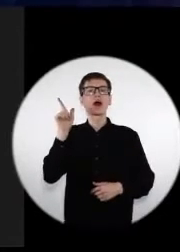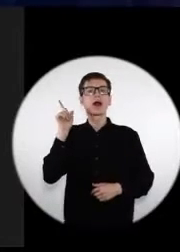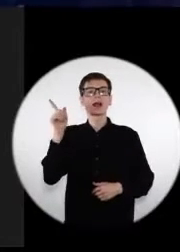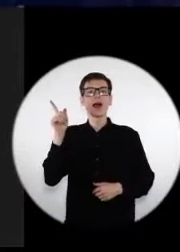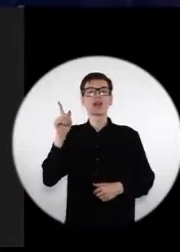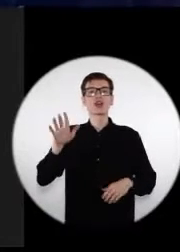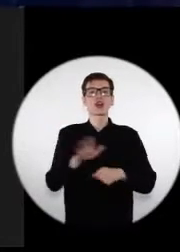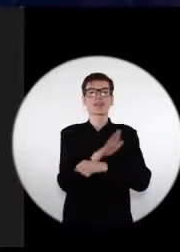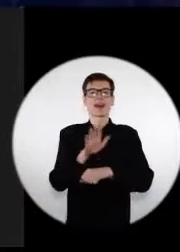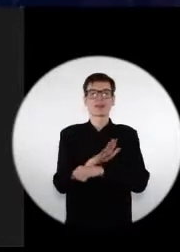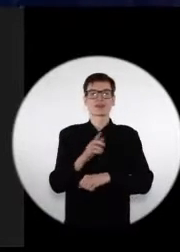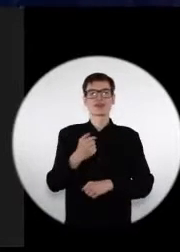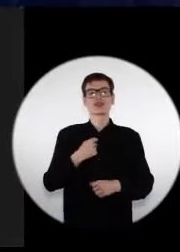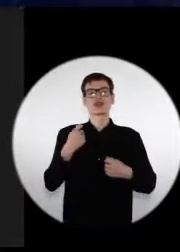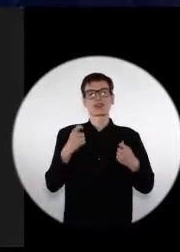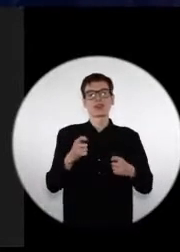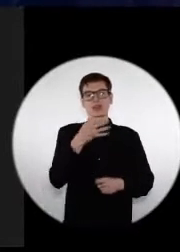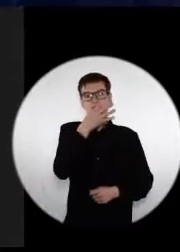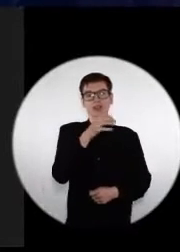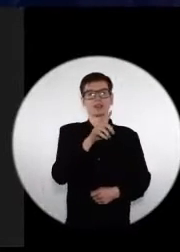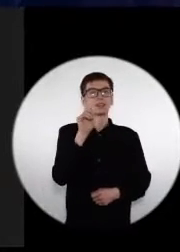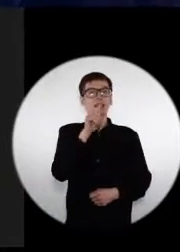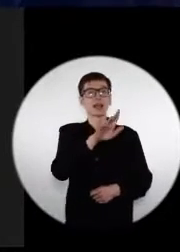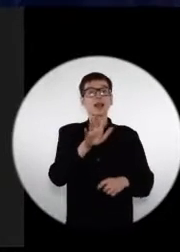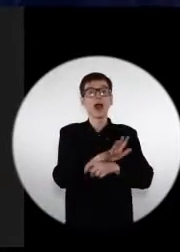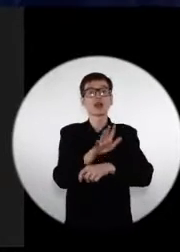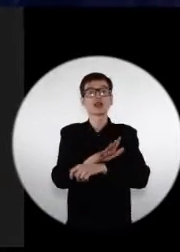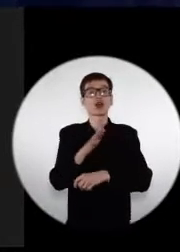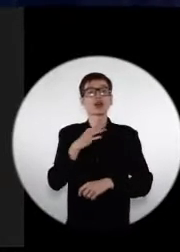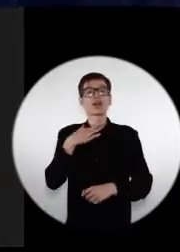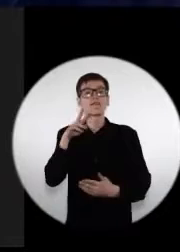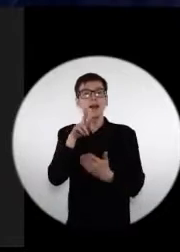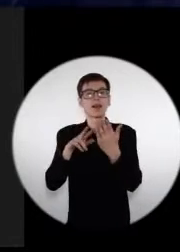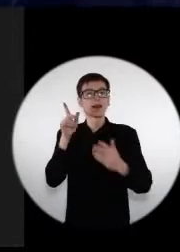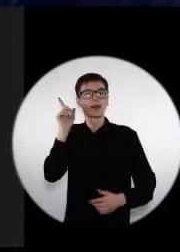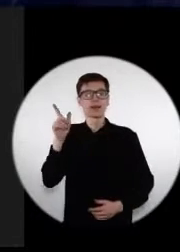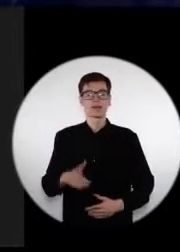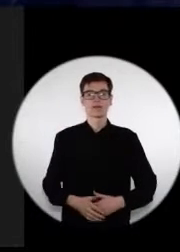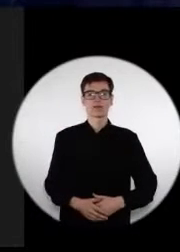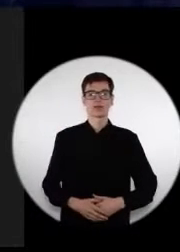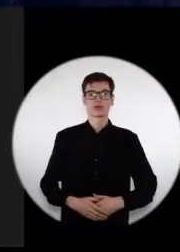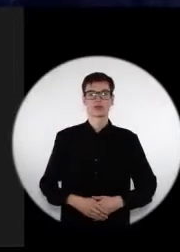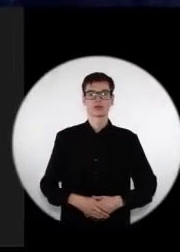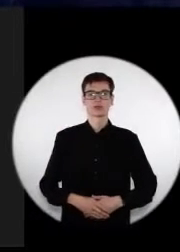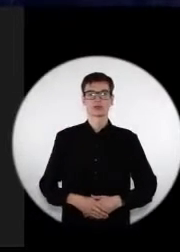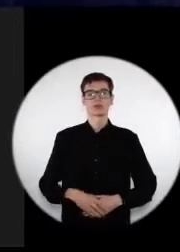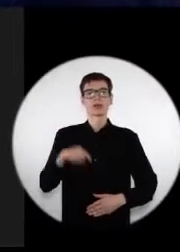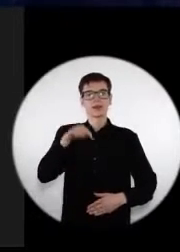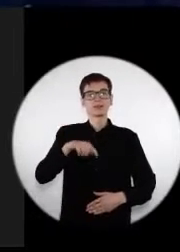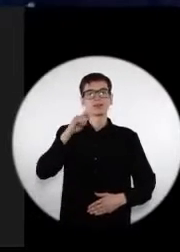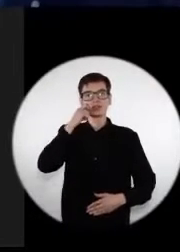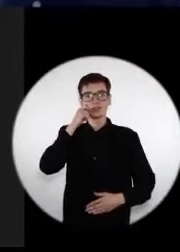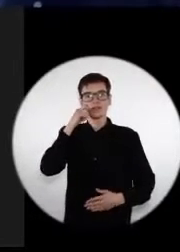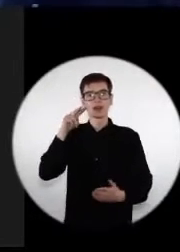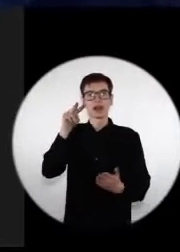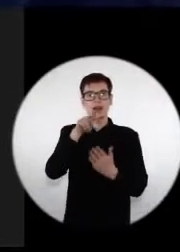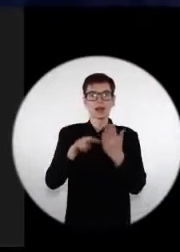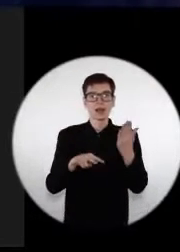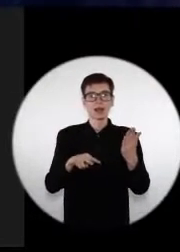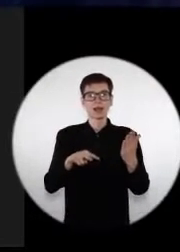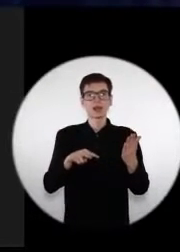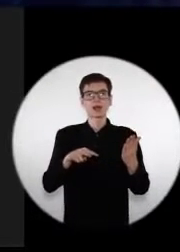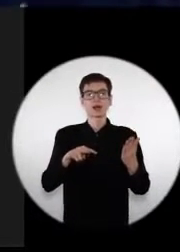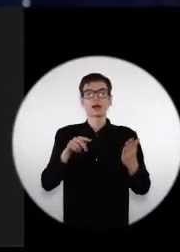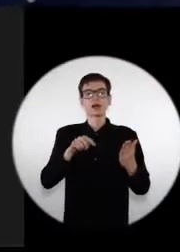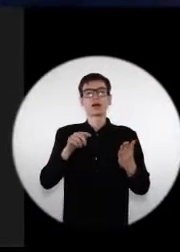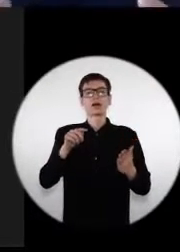el a sin que finalmente tengan un radioteatro siempre intento decirle cuando cuando contrato a los actores que van a hacer los